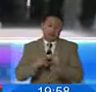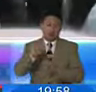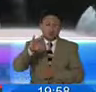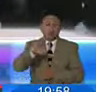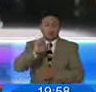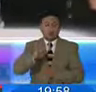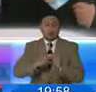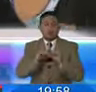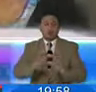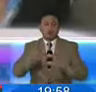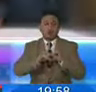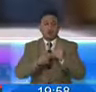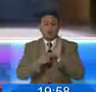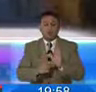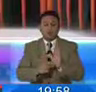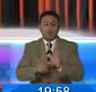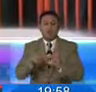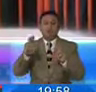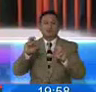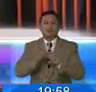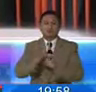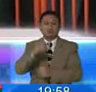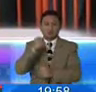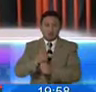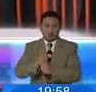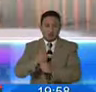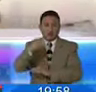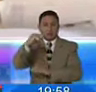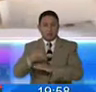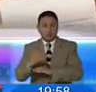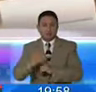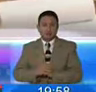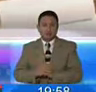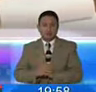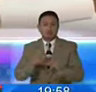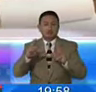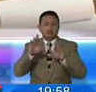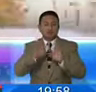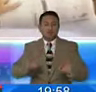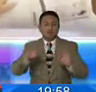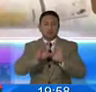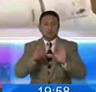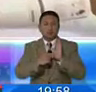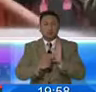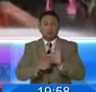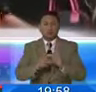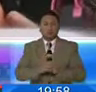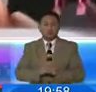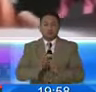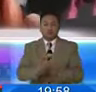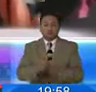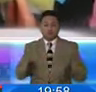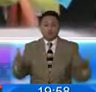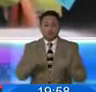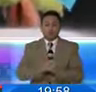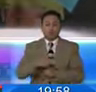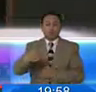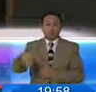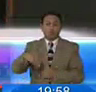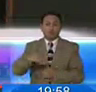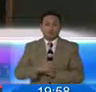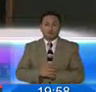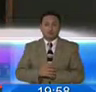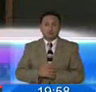INEC con respecto al desempleo y al subempleo en el Ecuador como temas importantes. Se ha destacado y destaca el comercio en su edición de este día